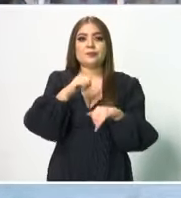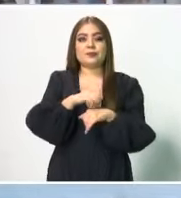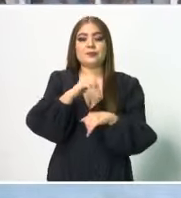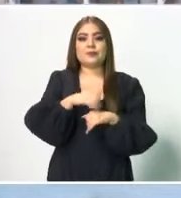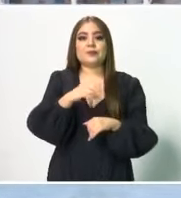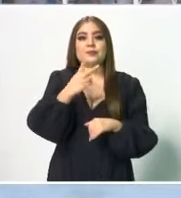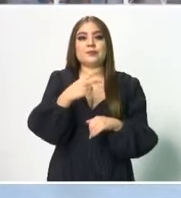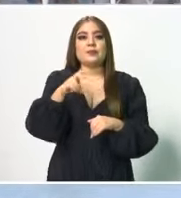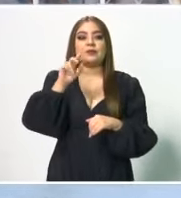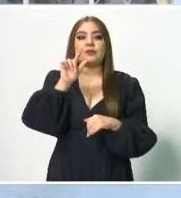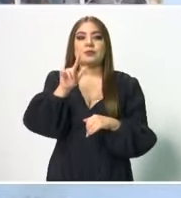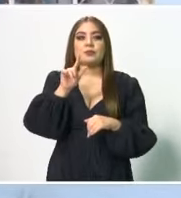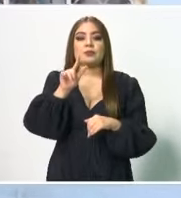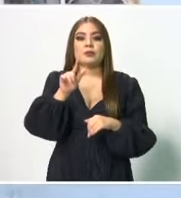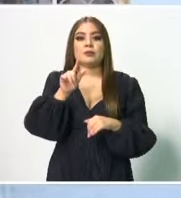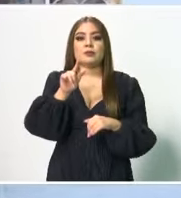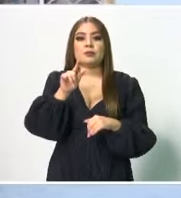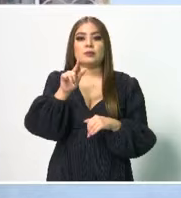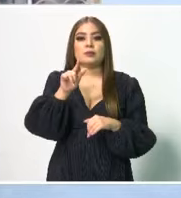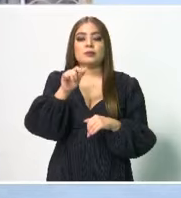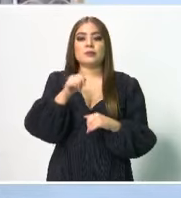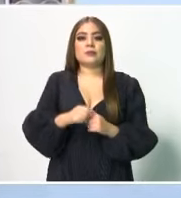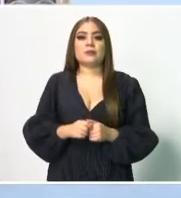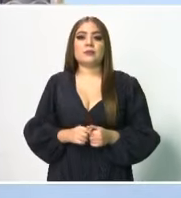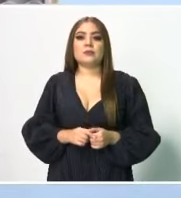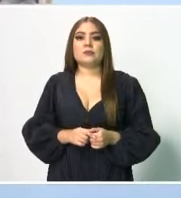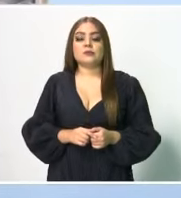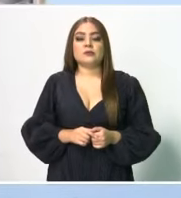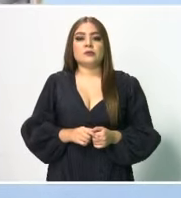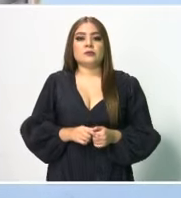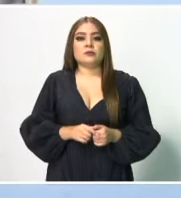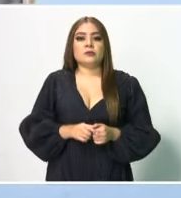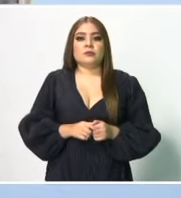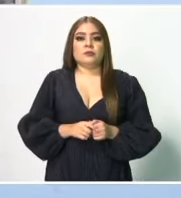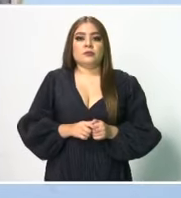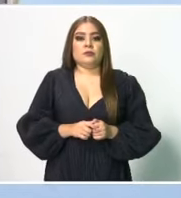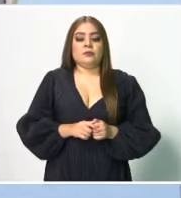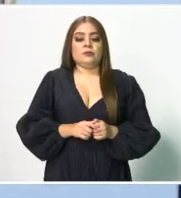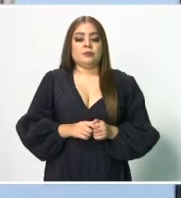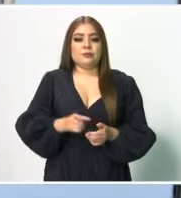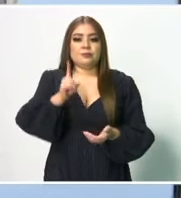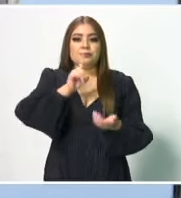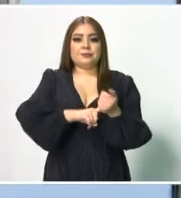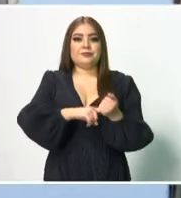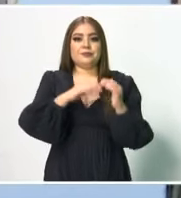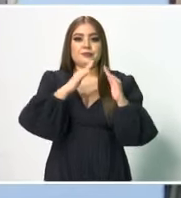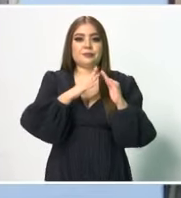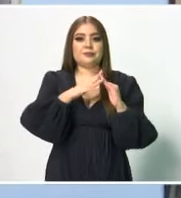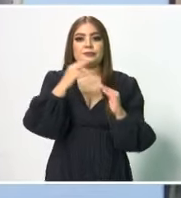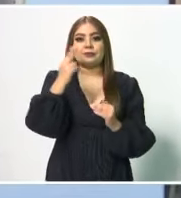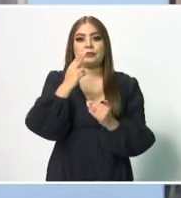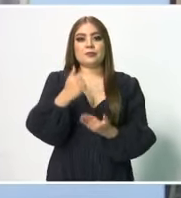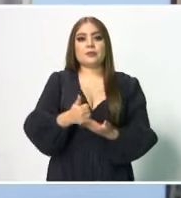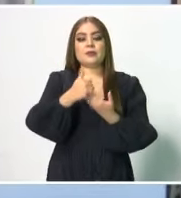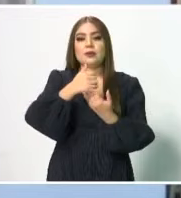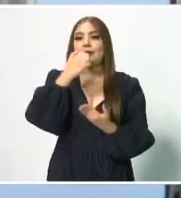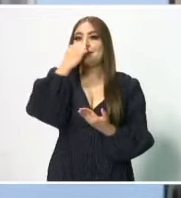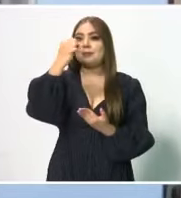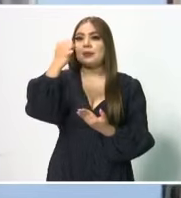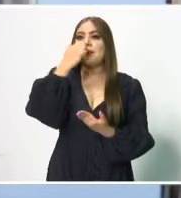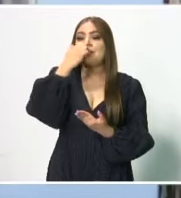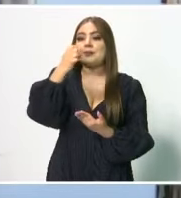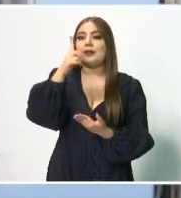se encontraba desde el interior de su hogar solicitando ayuda. Comentaban que el señor estaba gritando, pidiendo